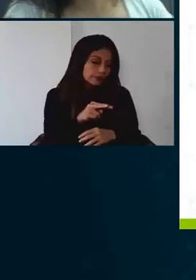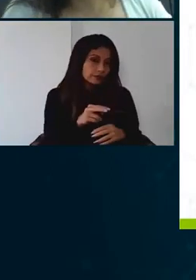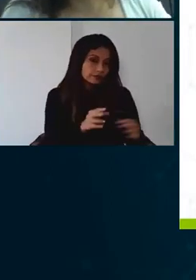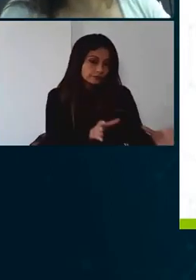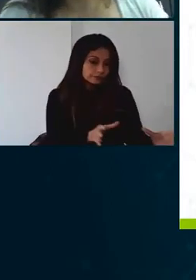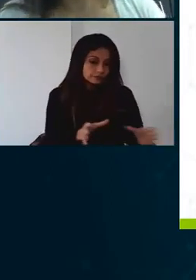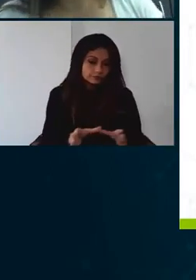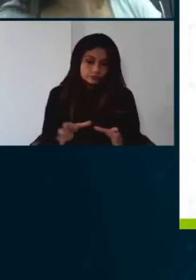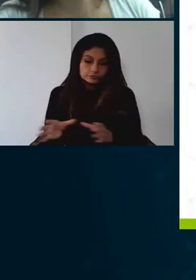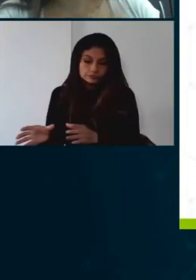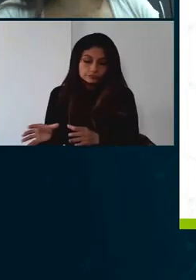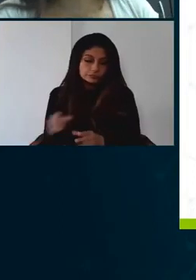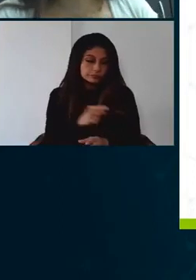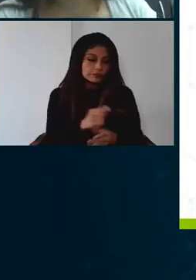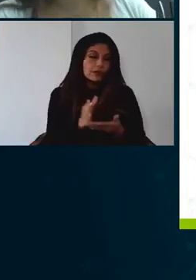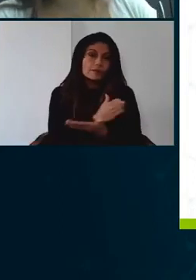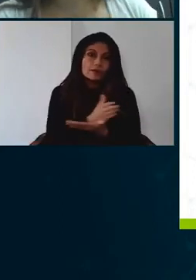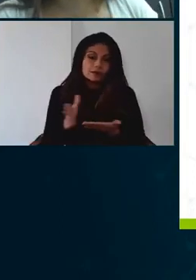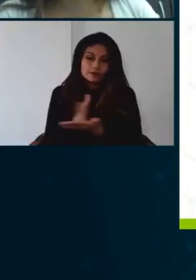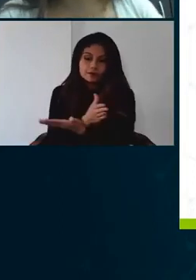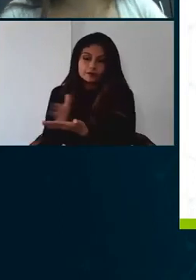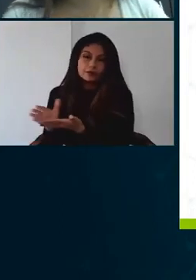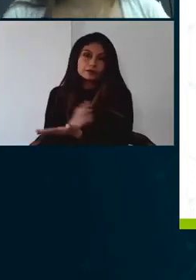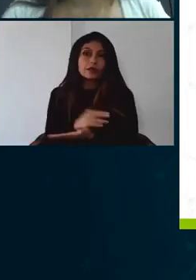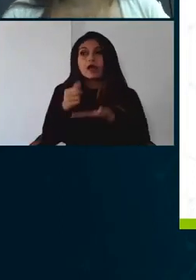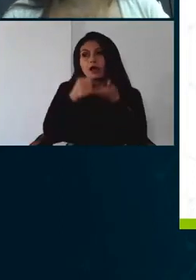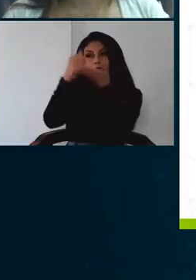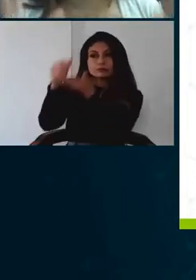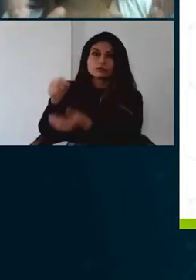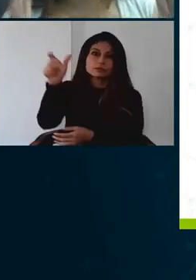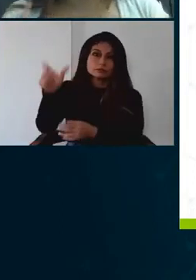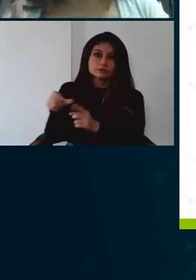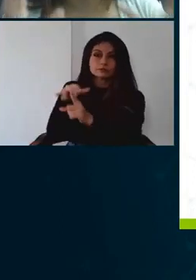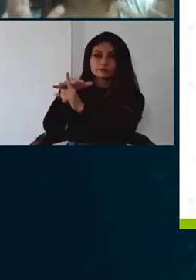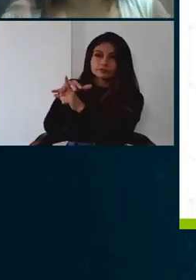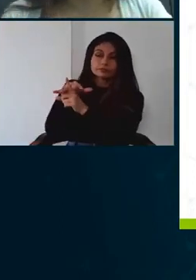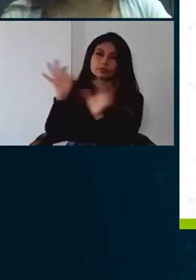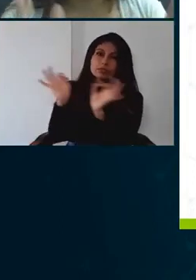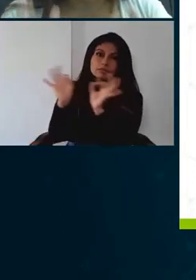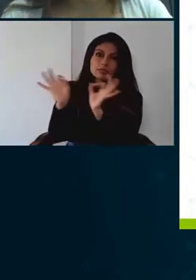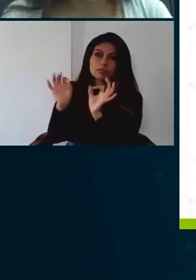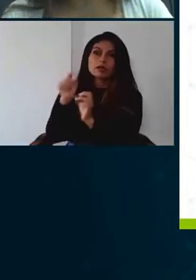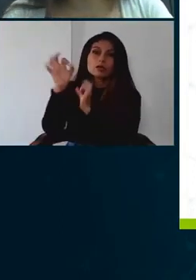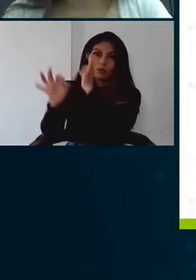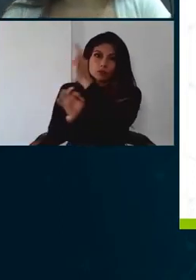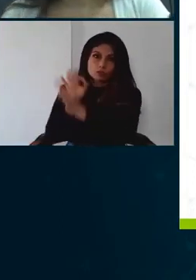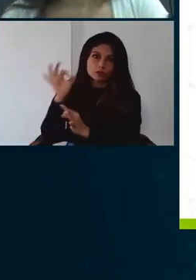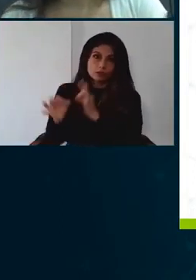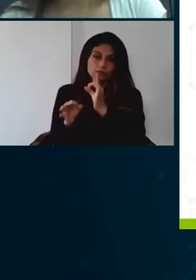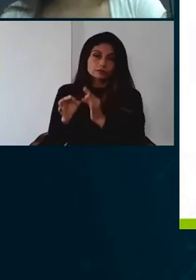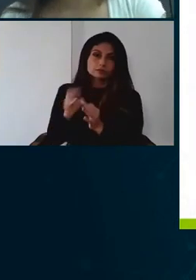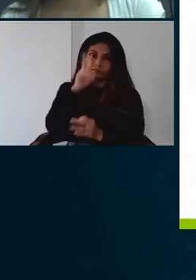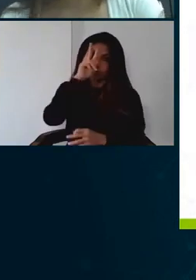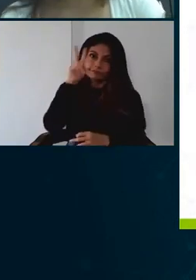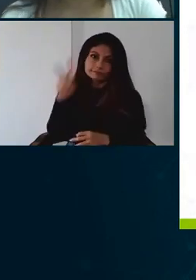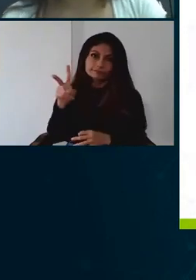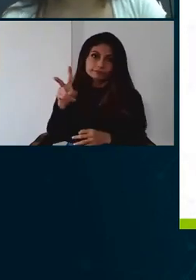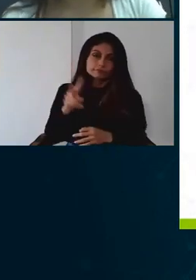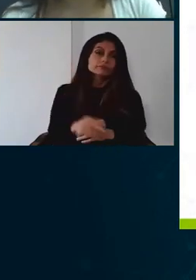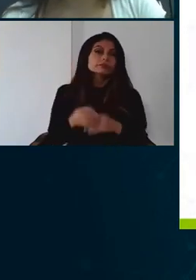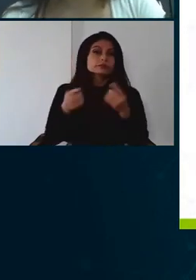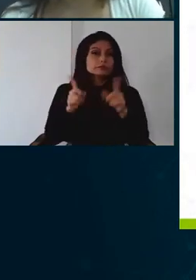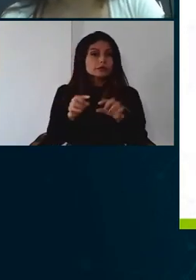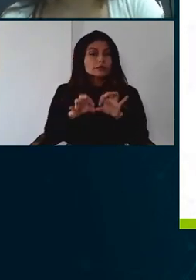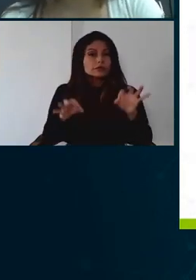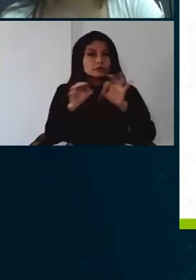residuos reciclados que son para reciclar o reusar en un lado, lo que es el material para compostaje en otro, y en otro lo que